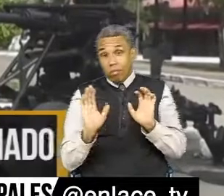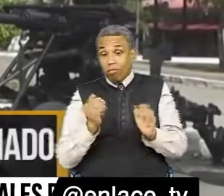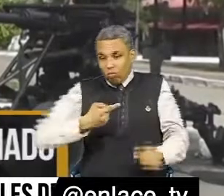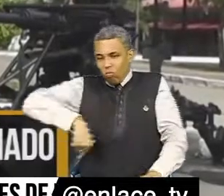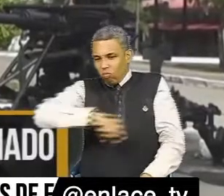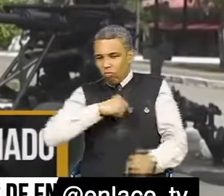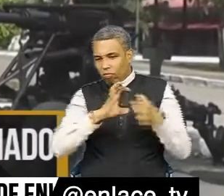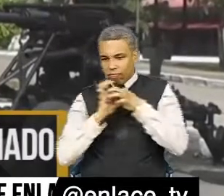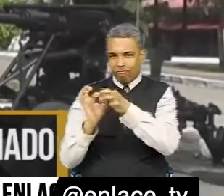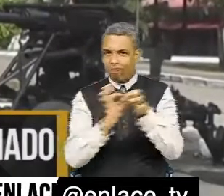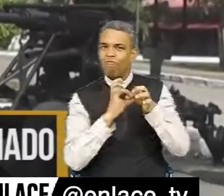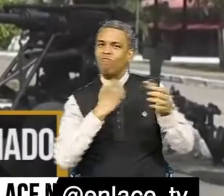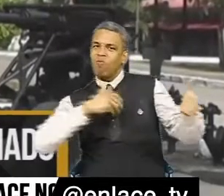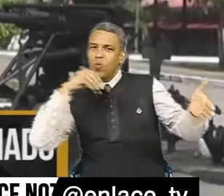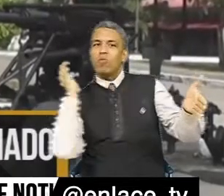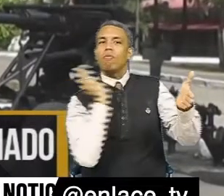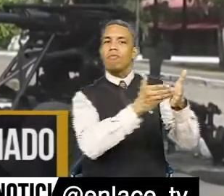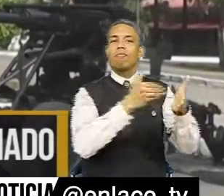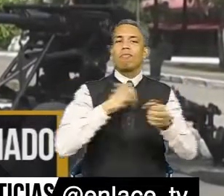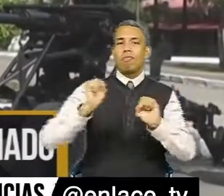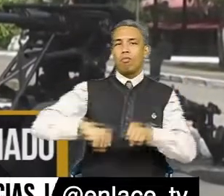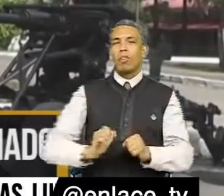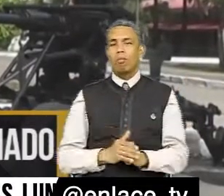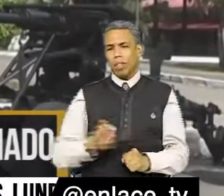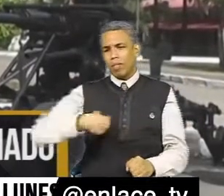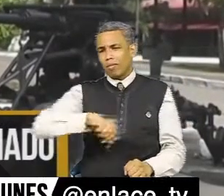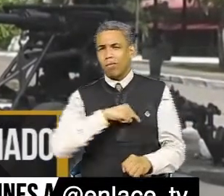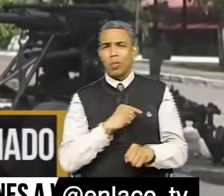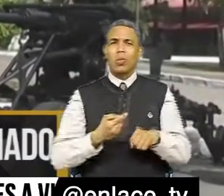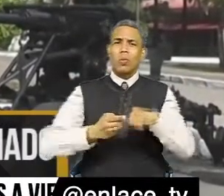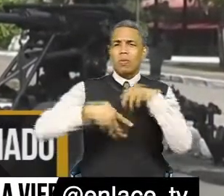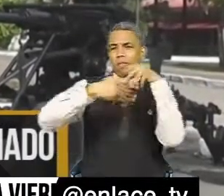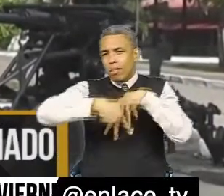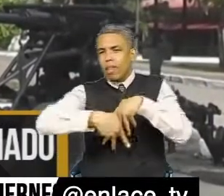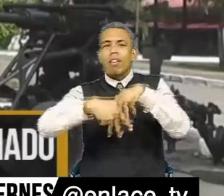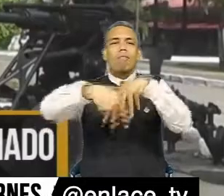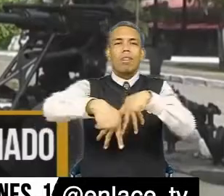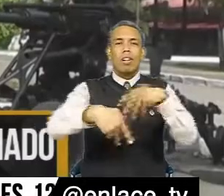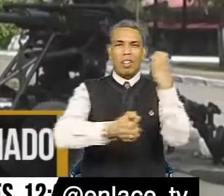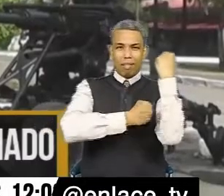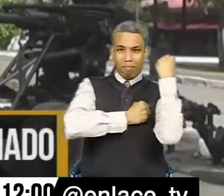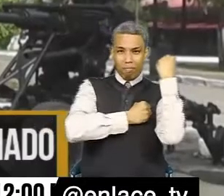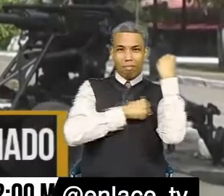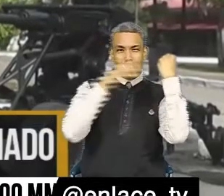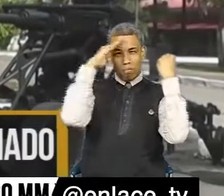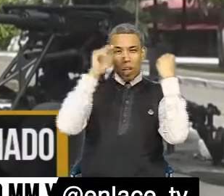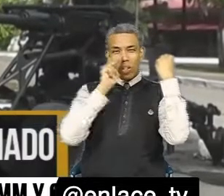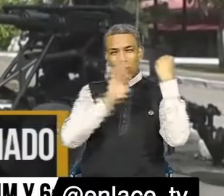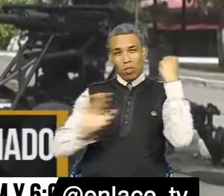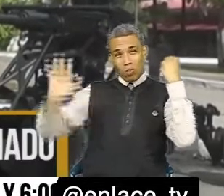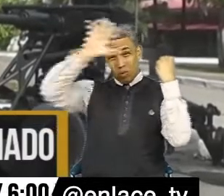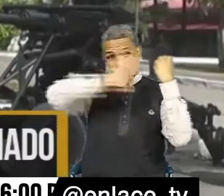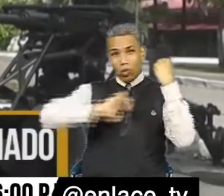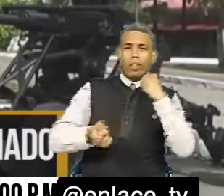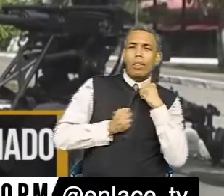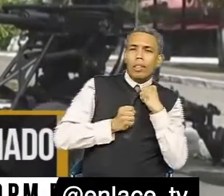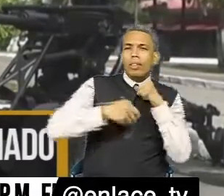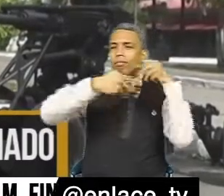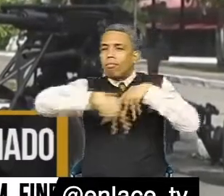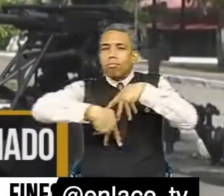ejército nacional va a estar presente en cada lugar crítico en la jurisdicción y el pedido que yo le hago a la